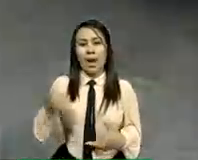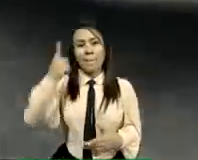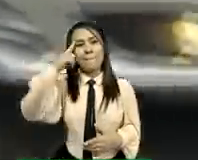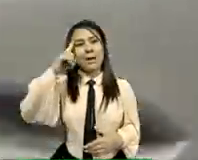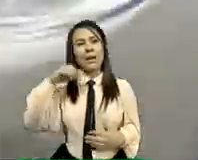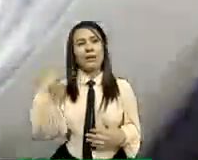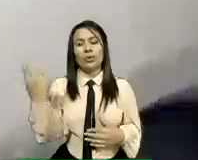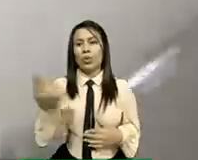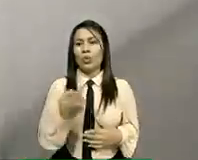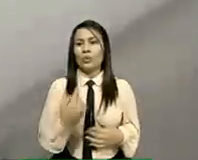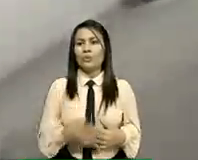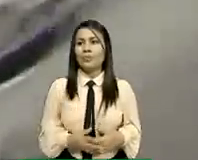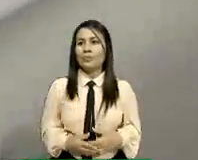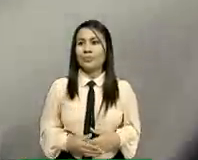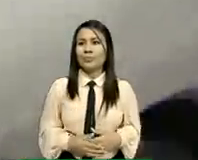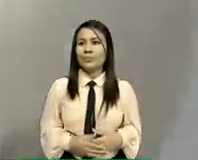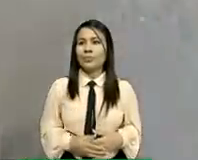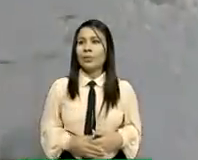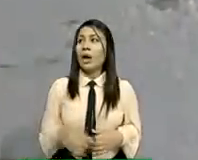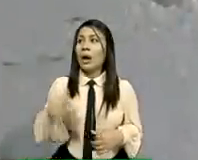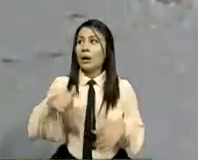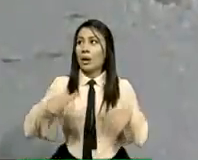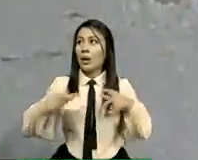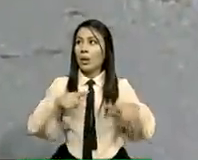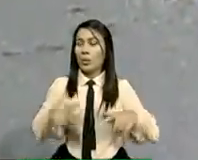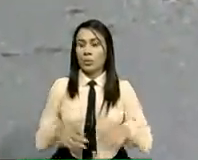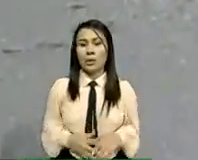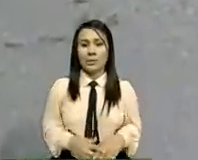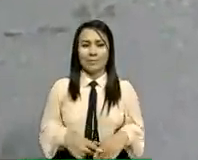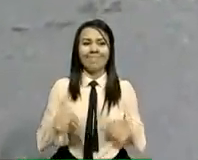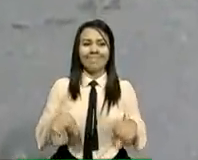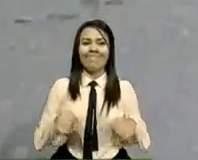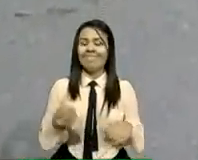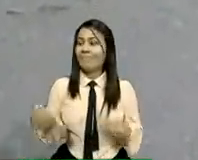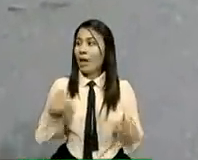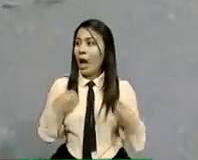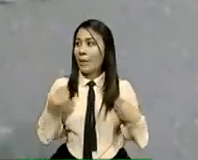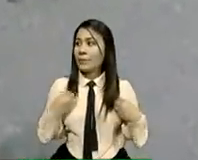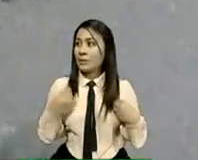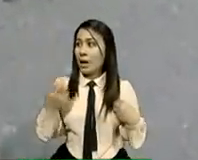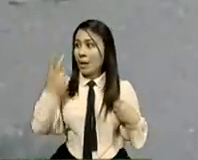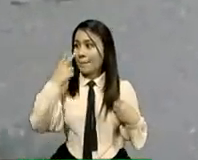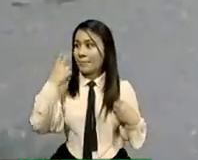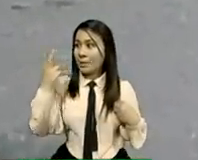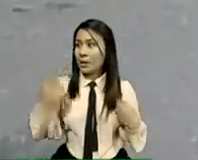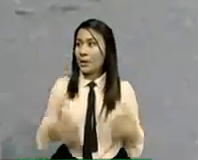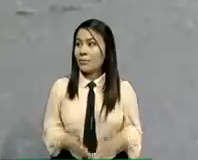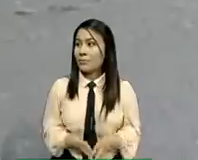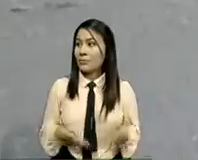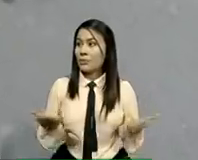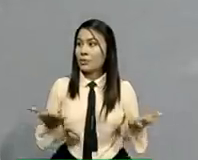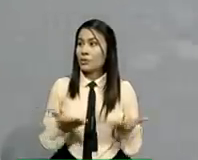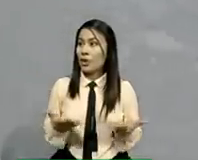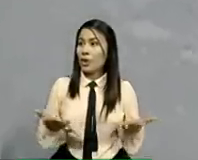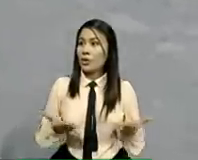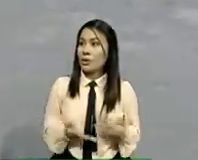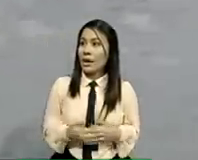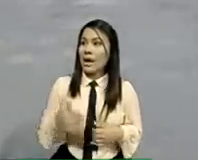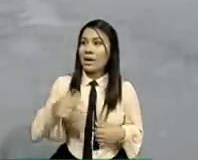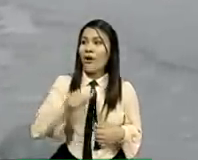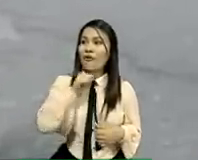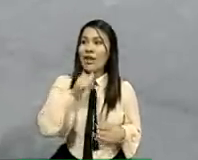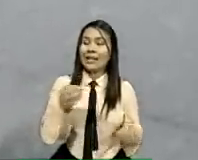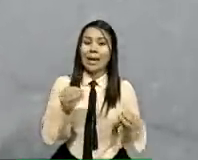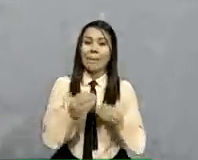afectar la calzada, como se aprecia en estos instantes. Huecos que están generando malestar, sobre